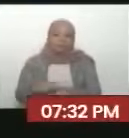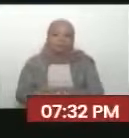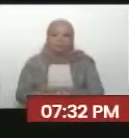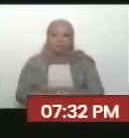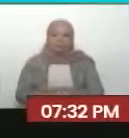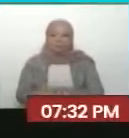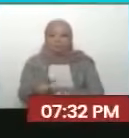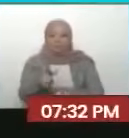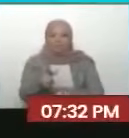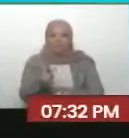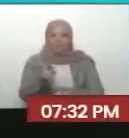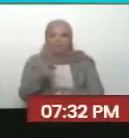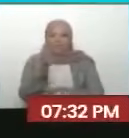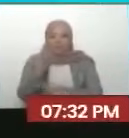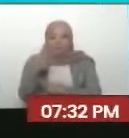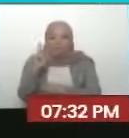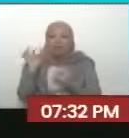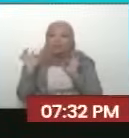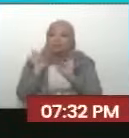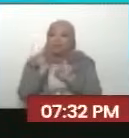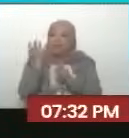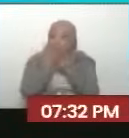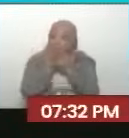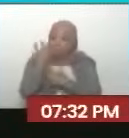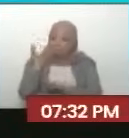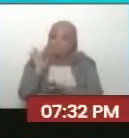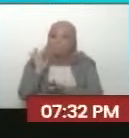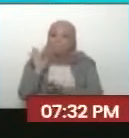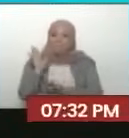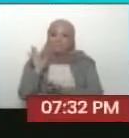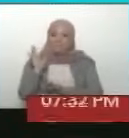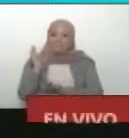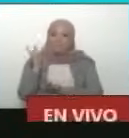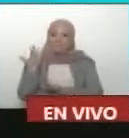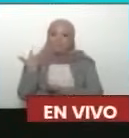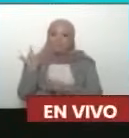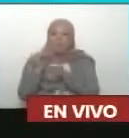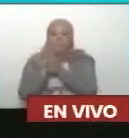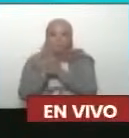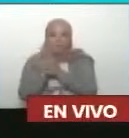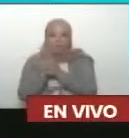Para que no saquen falsas conclusiones. Yo me iba con mis panas,